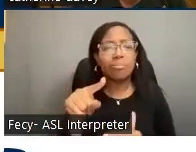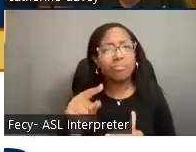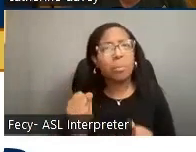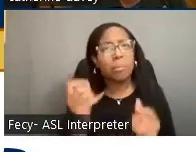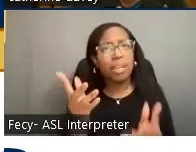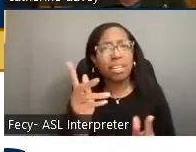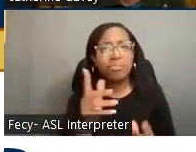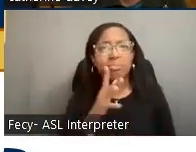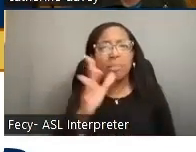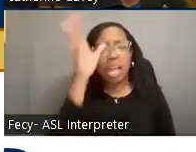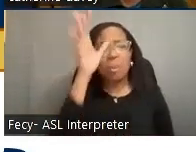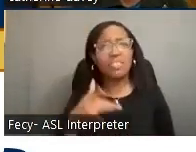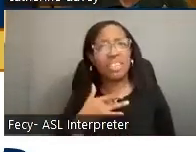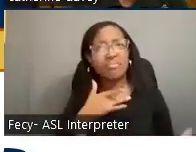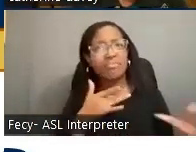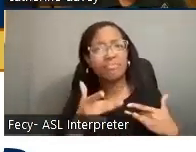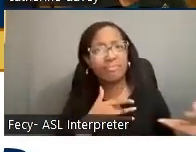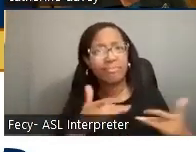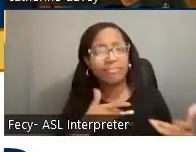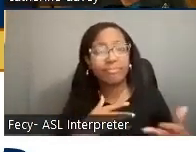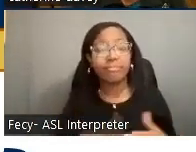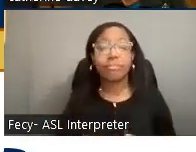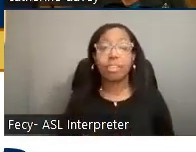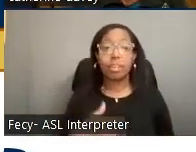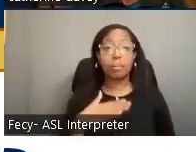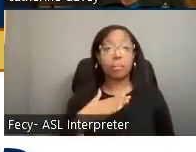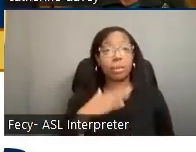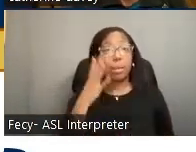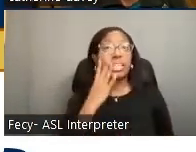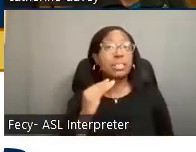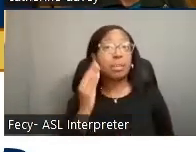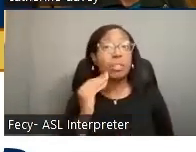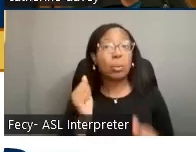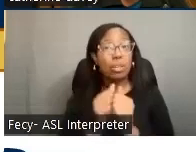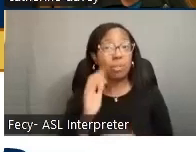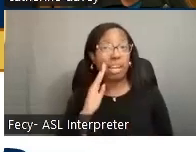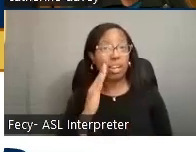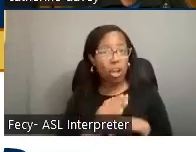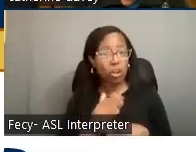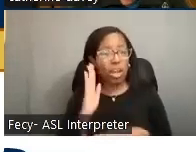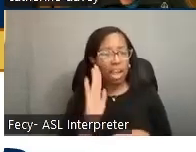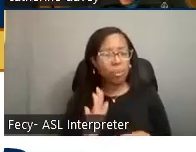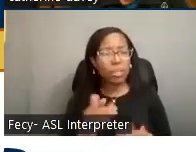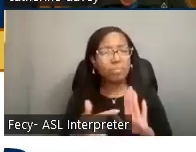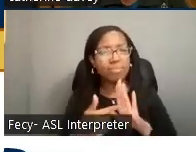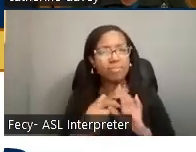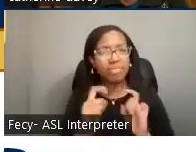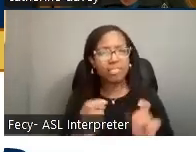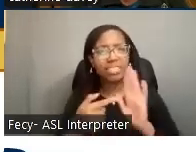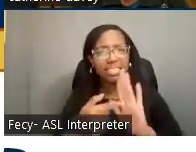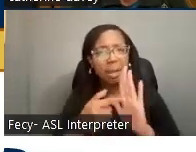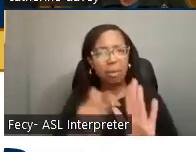hablo acerca de esto de una manera muy personal. Van a escuchar que yo voy a hablar de May, mi propia niña. Eso les va a ayudar